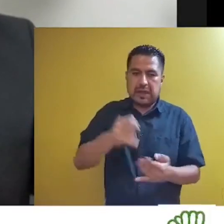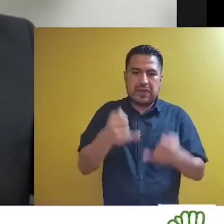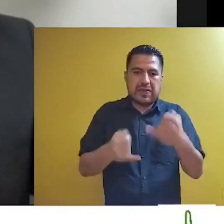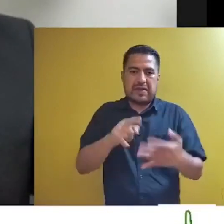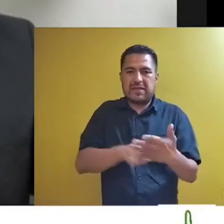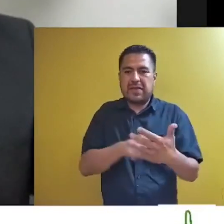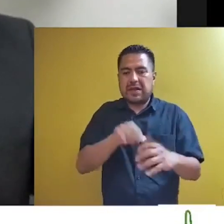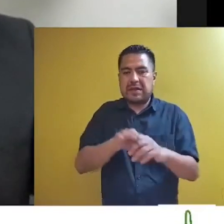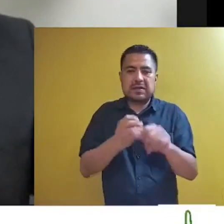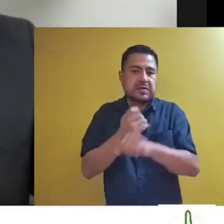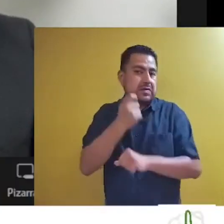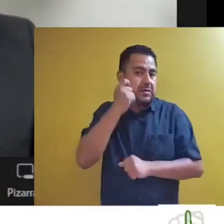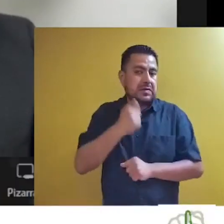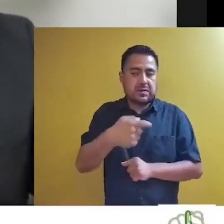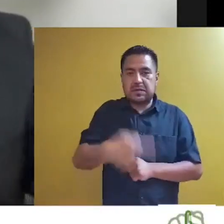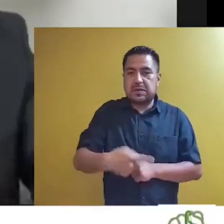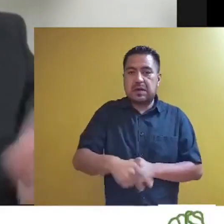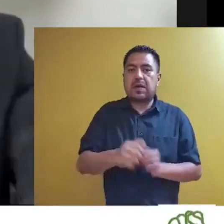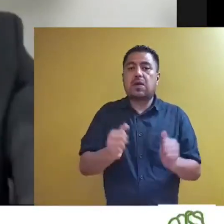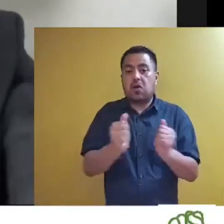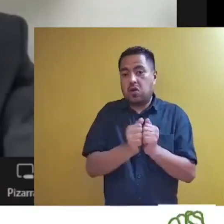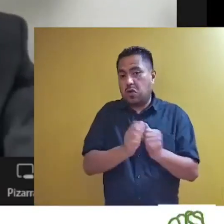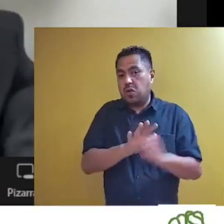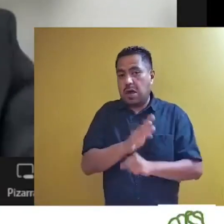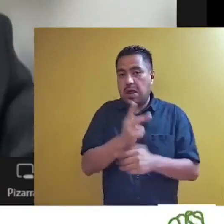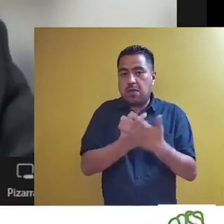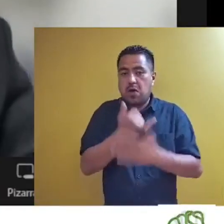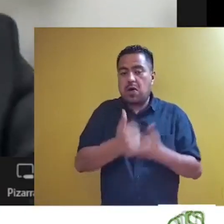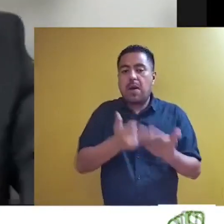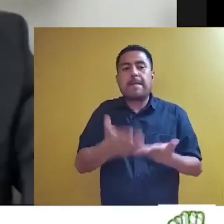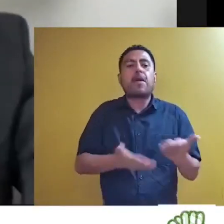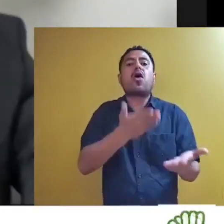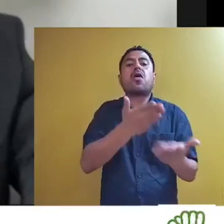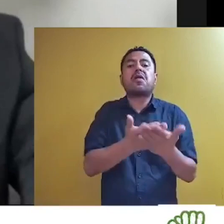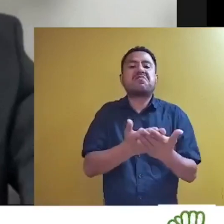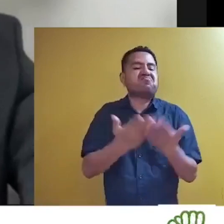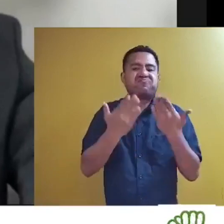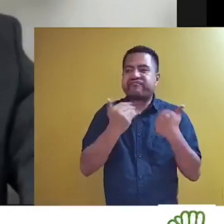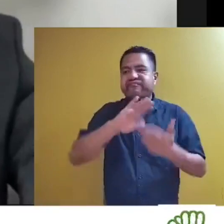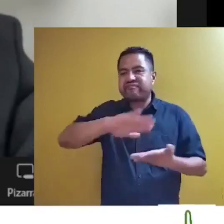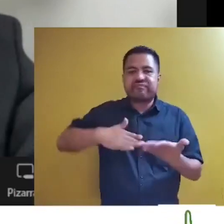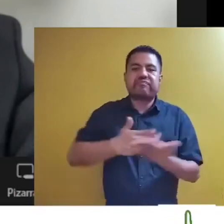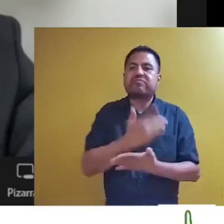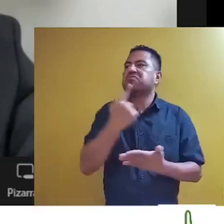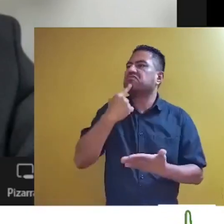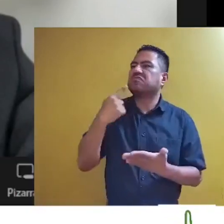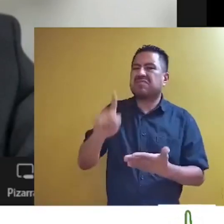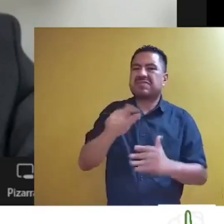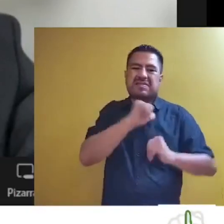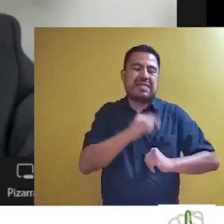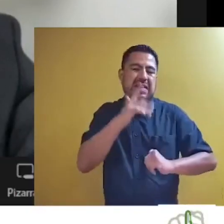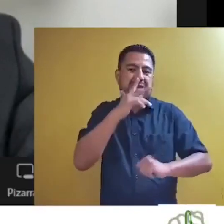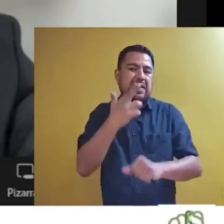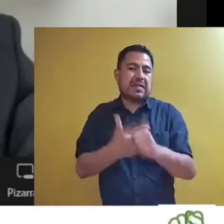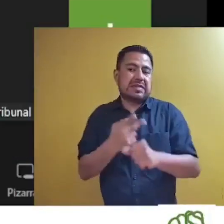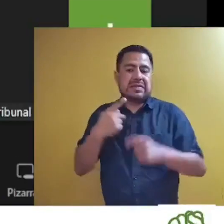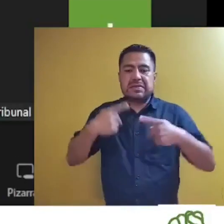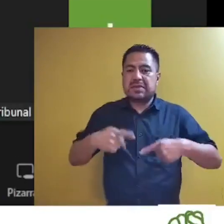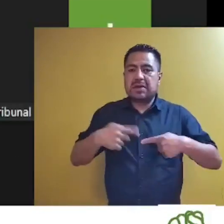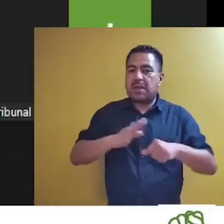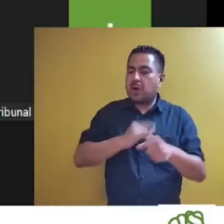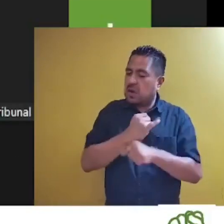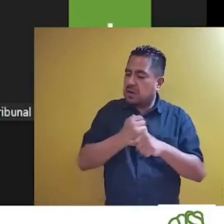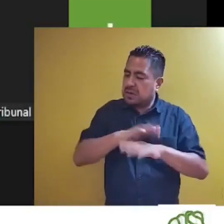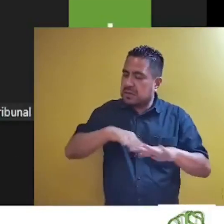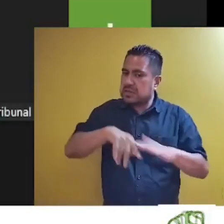del Estado de Guerrero. Al respecto, en el proyecto se propone declarar infundado el juicio presentado por la actora. Ello porque del análisis de